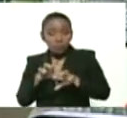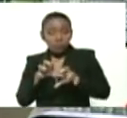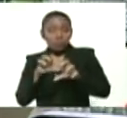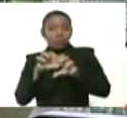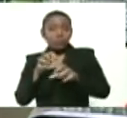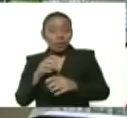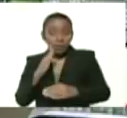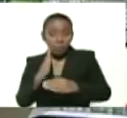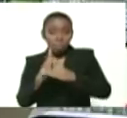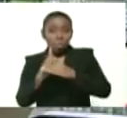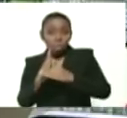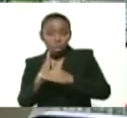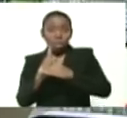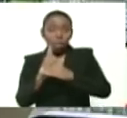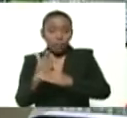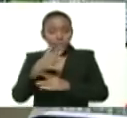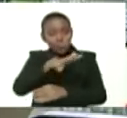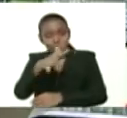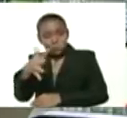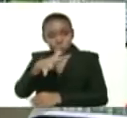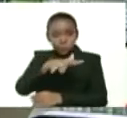respiratoria aguda moderada,